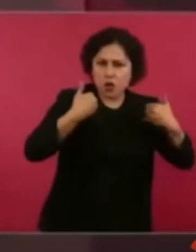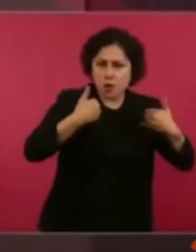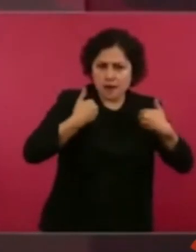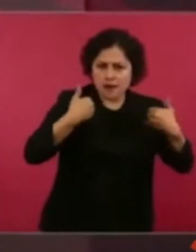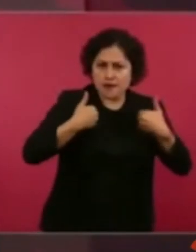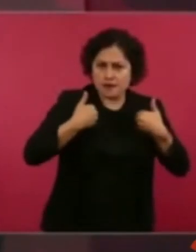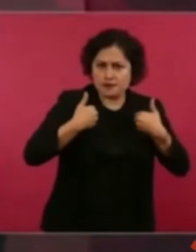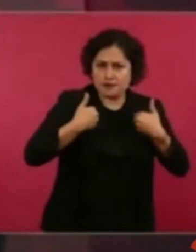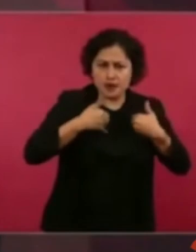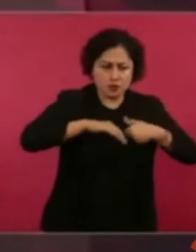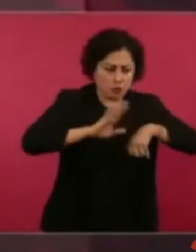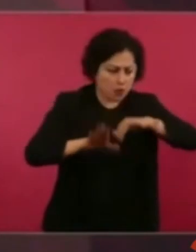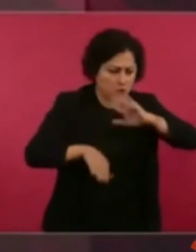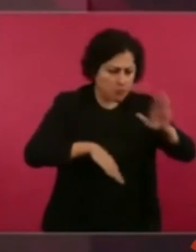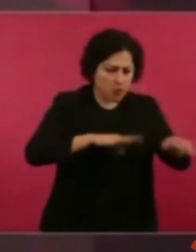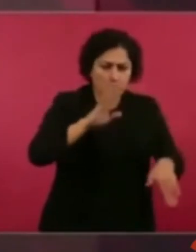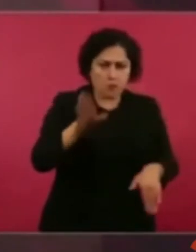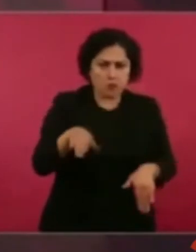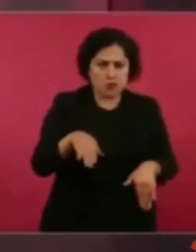que están padeciendo